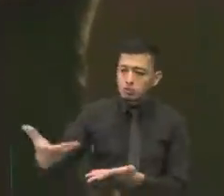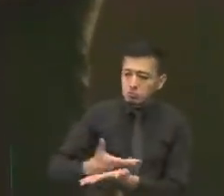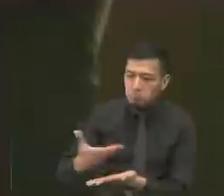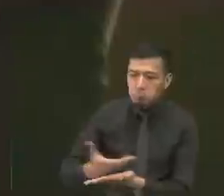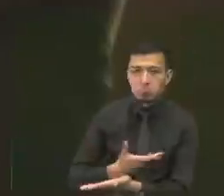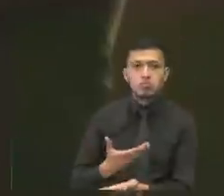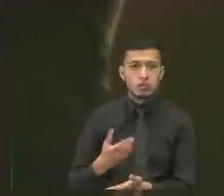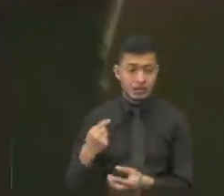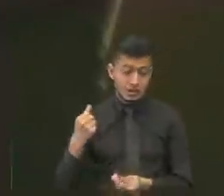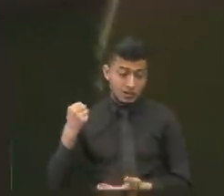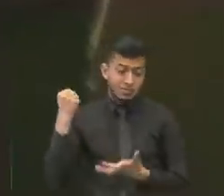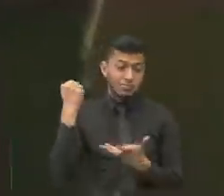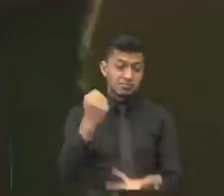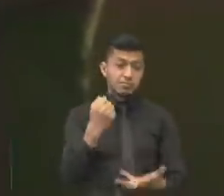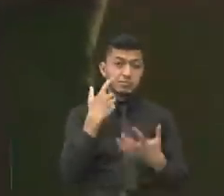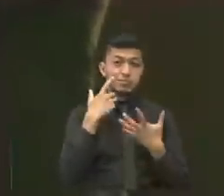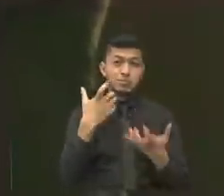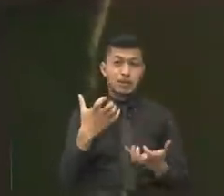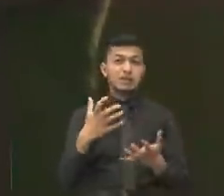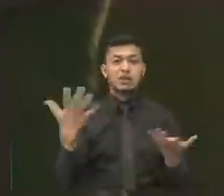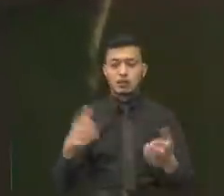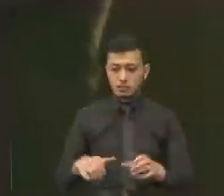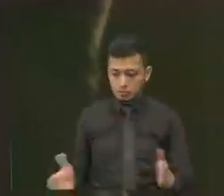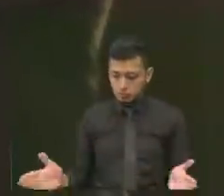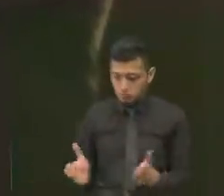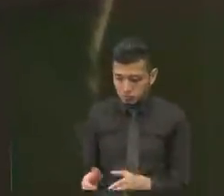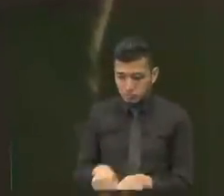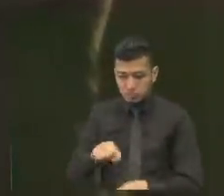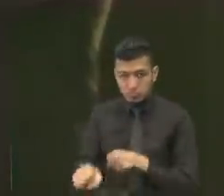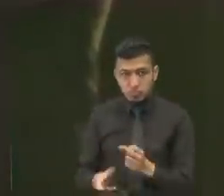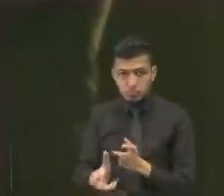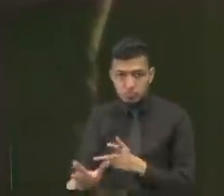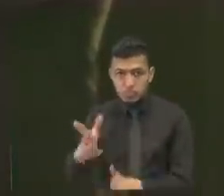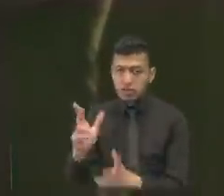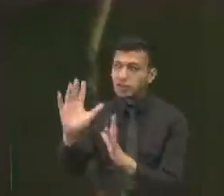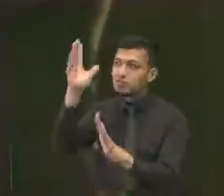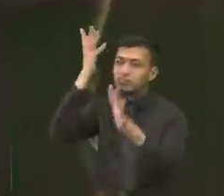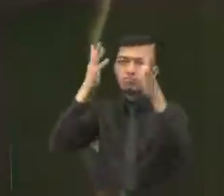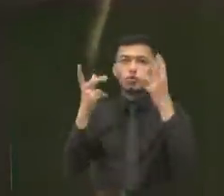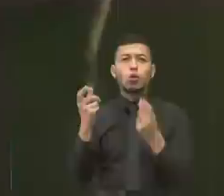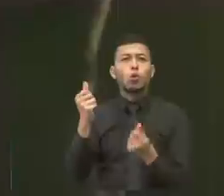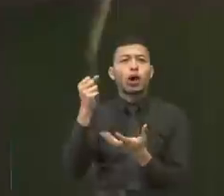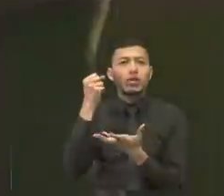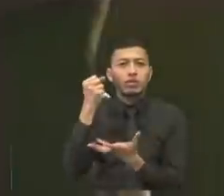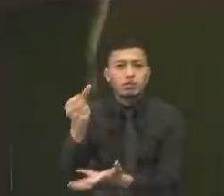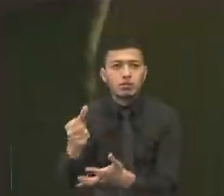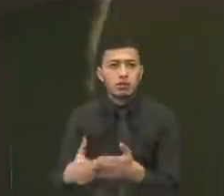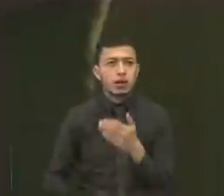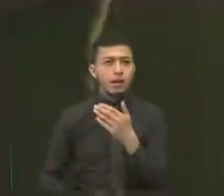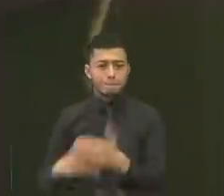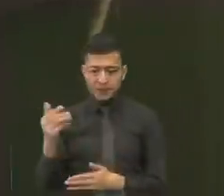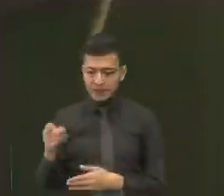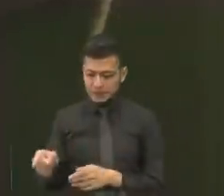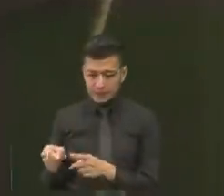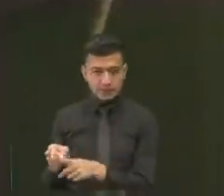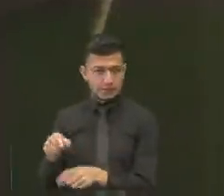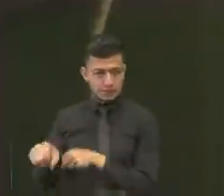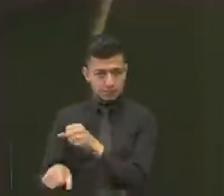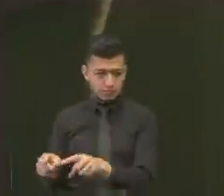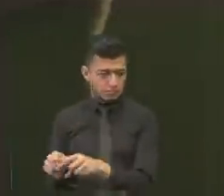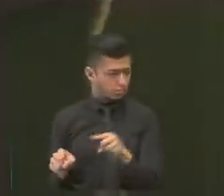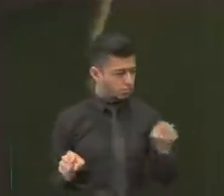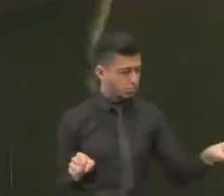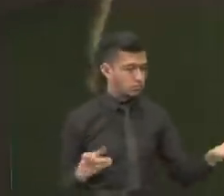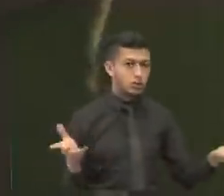importante inversión en el tema de la ciclo-alameda. Hablemos acerca de la inversión puntual, de qué punto, a qué punto iría. Y de cierto modo, en los